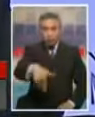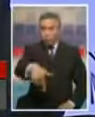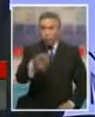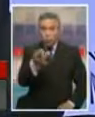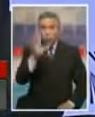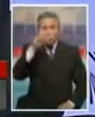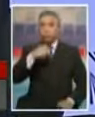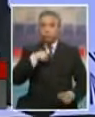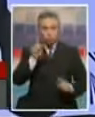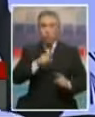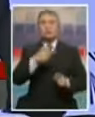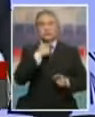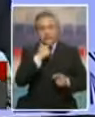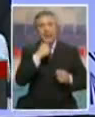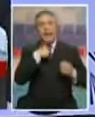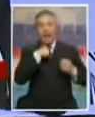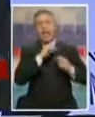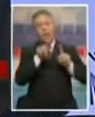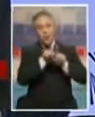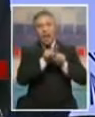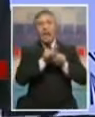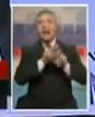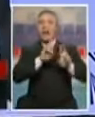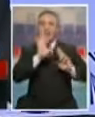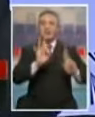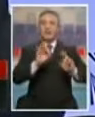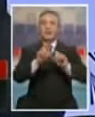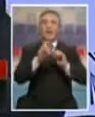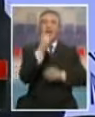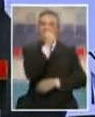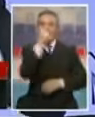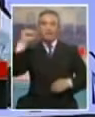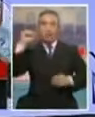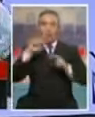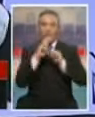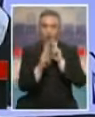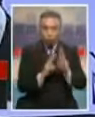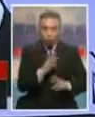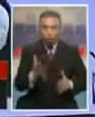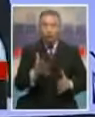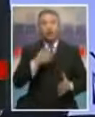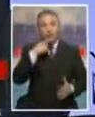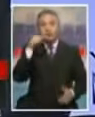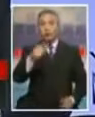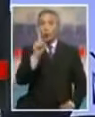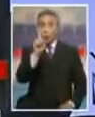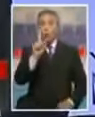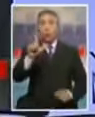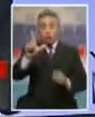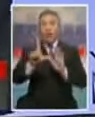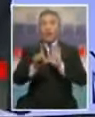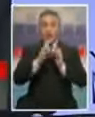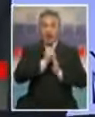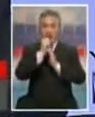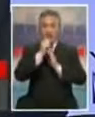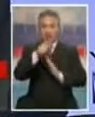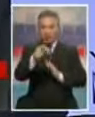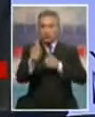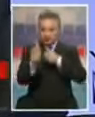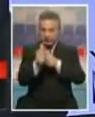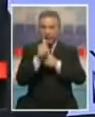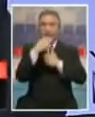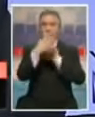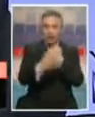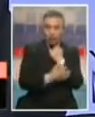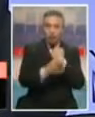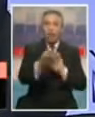mi revolución, que Chile sea normal. Y parte por repensar el trato Santiago-Regiones. Hubo un líder que pocos conocen, Pedro León Gallo, cerca de la región